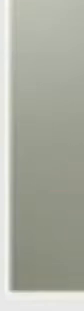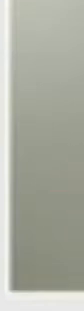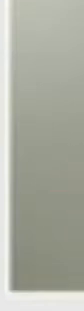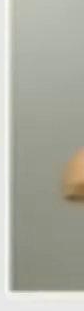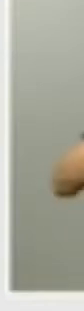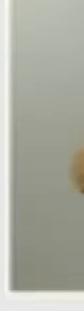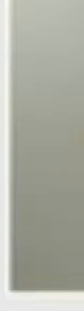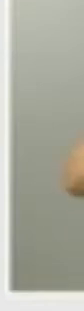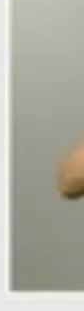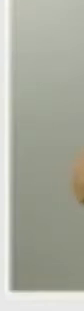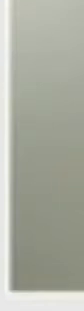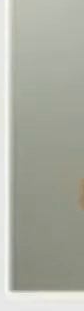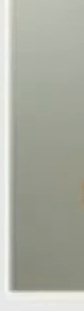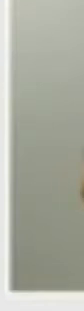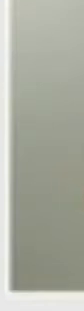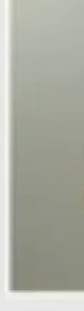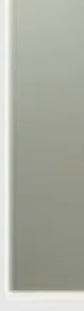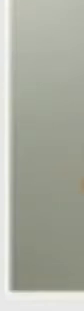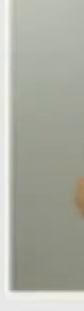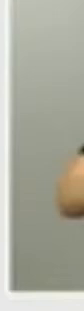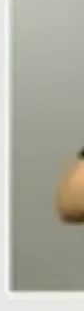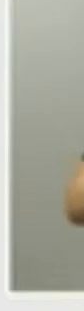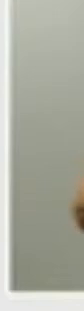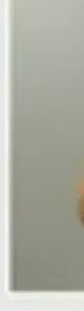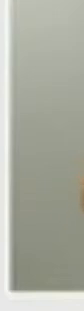a que sea mejor y funcione de una forma más precisa.